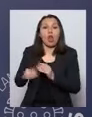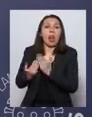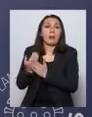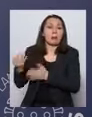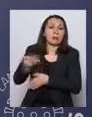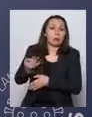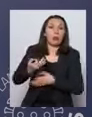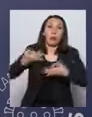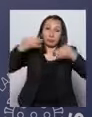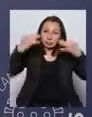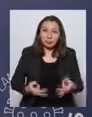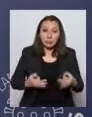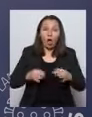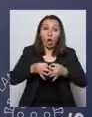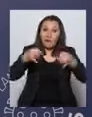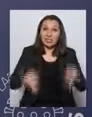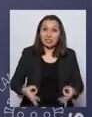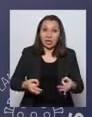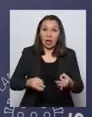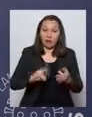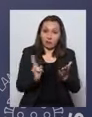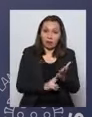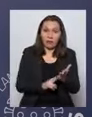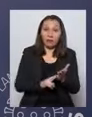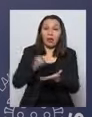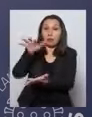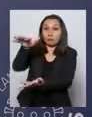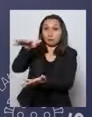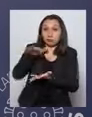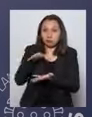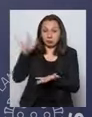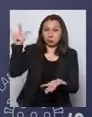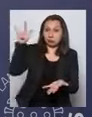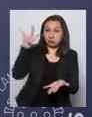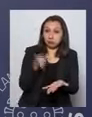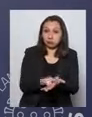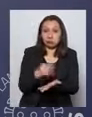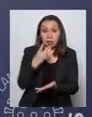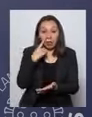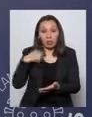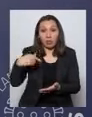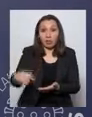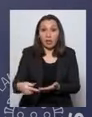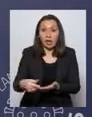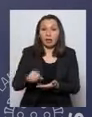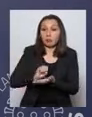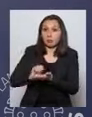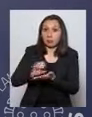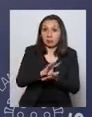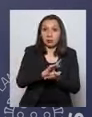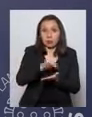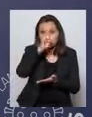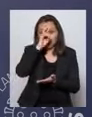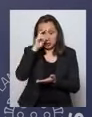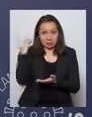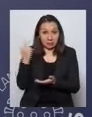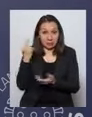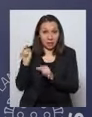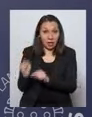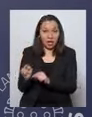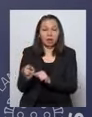certificado que efectivamente llegan a estos insumos en los próximos tres días para las clínicas privadas por